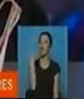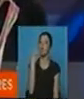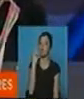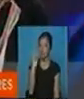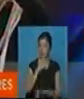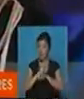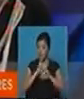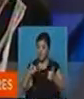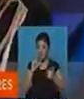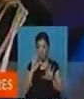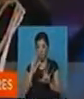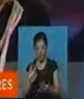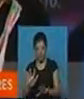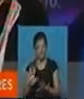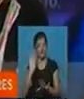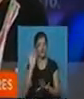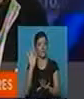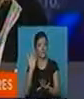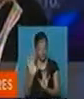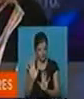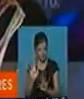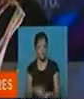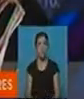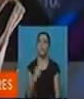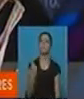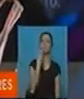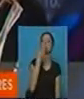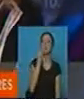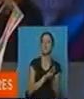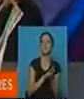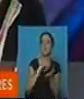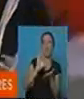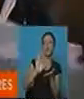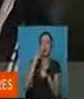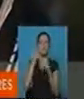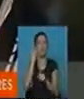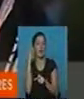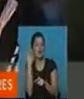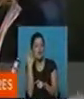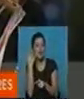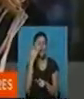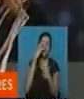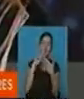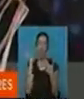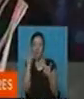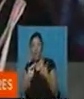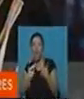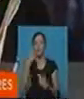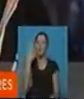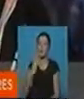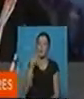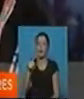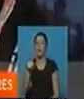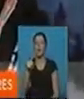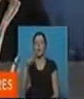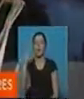desolador, muy complicado. En principio se habló de homofobia, después se complica porque en realidad el homófobo es el padre de Omar Mateen.